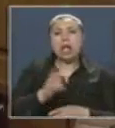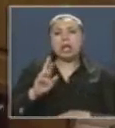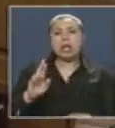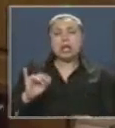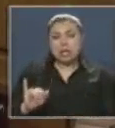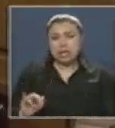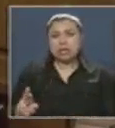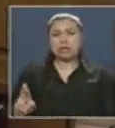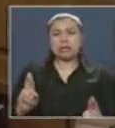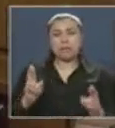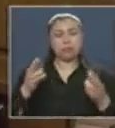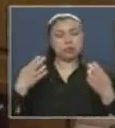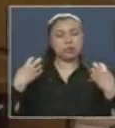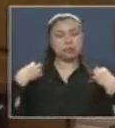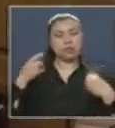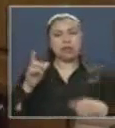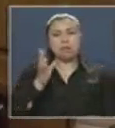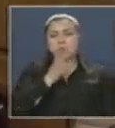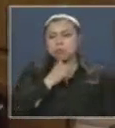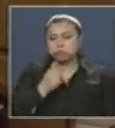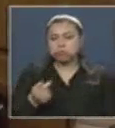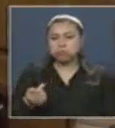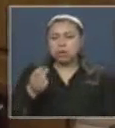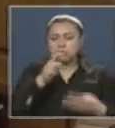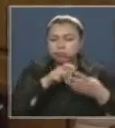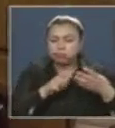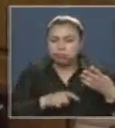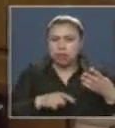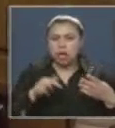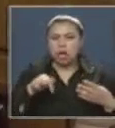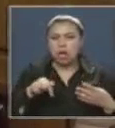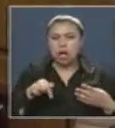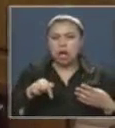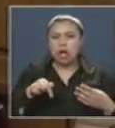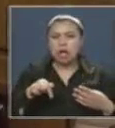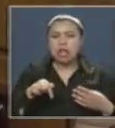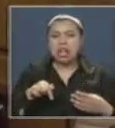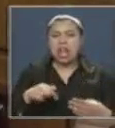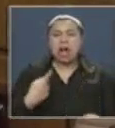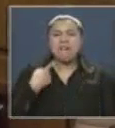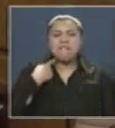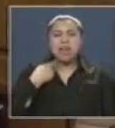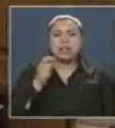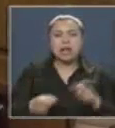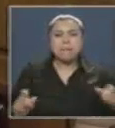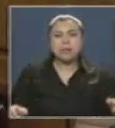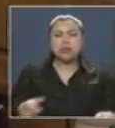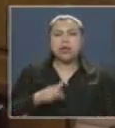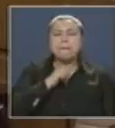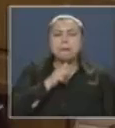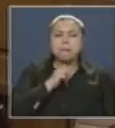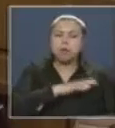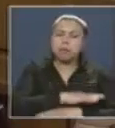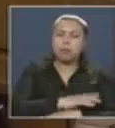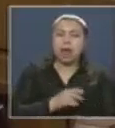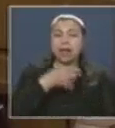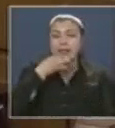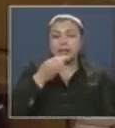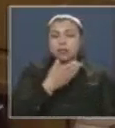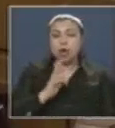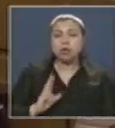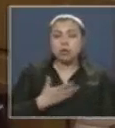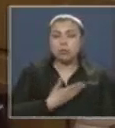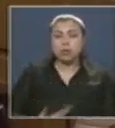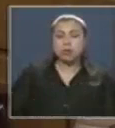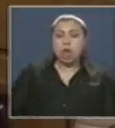criterio. Y sobre todas las cosas, señor presidente, aquí se afecta a la gente más humilde, a la gente que más lo necesita. He dicho, señor presidente,